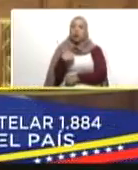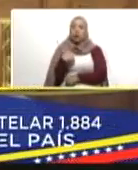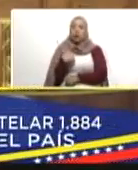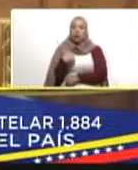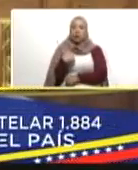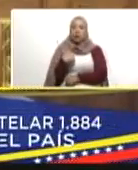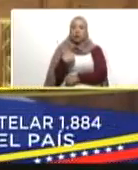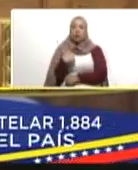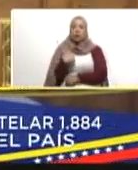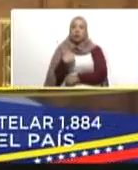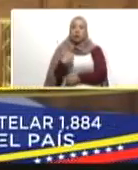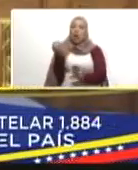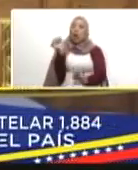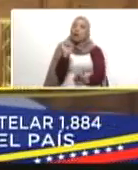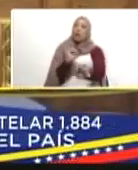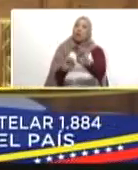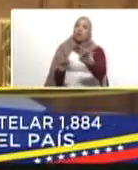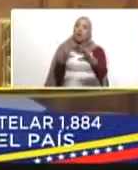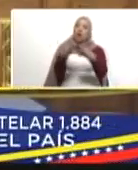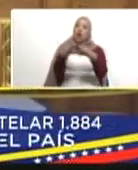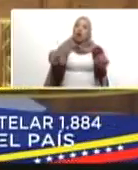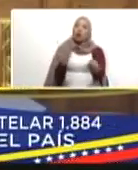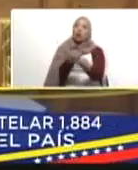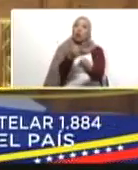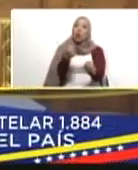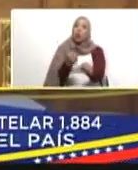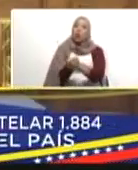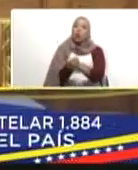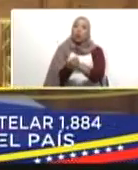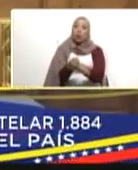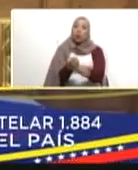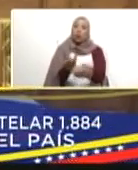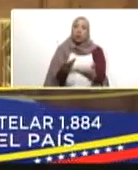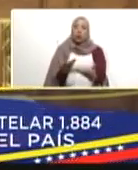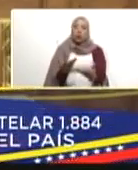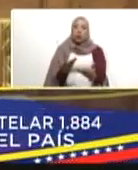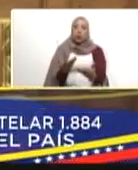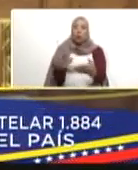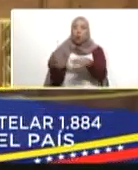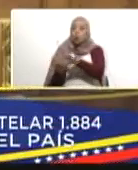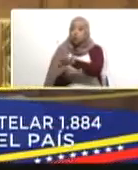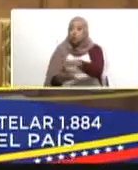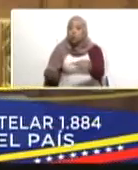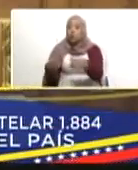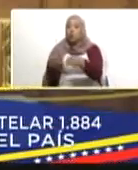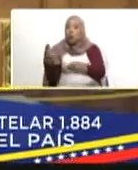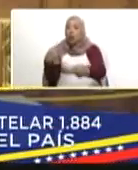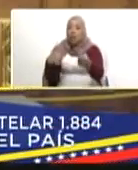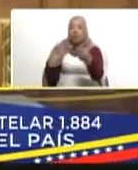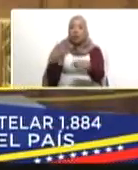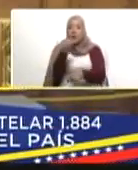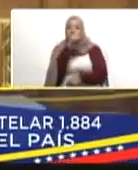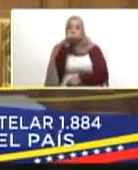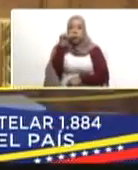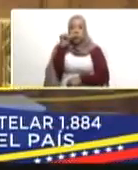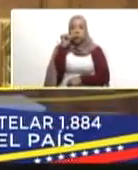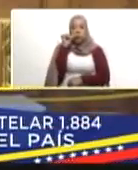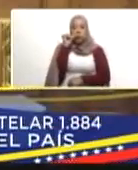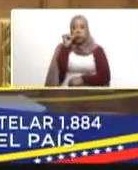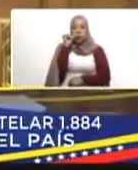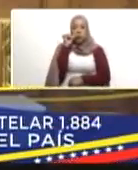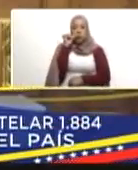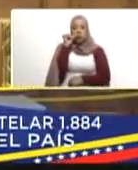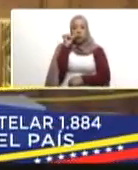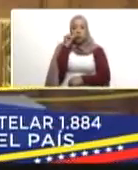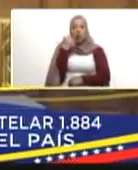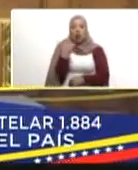mayores evitar a Costa que las mafias del narcotráfico